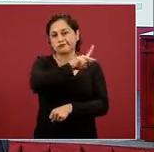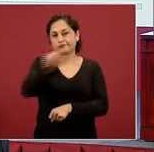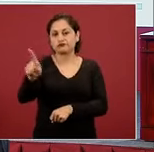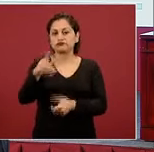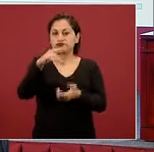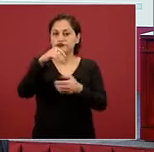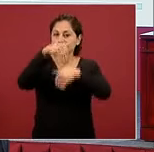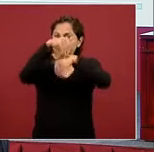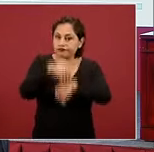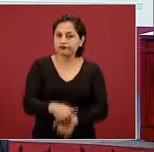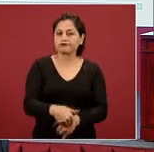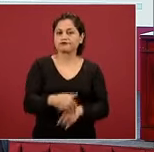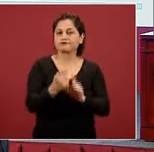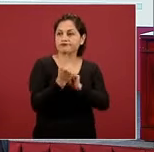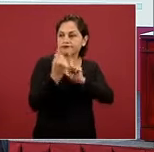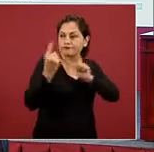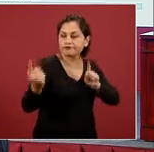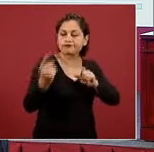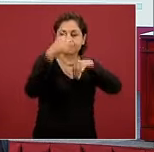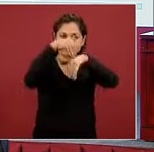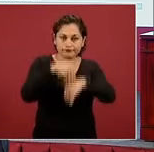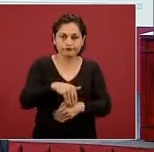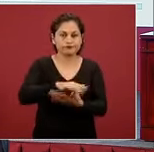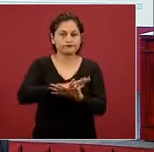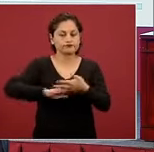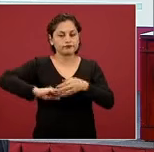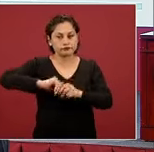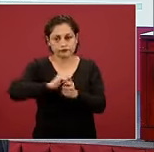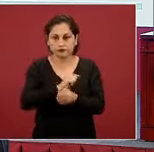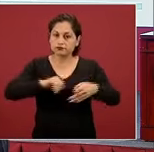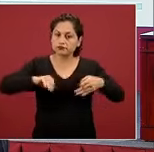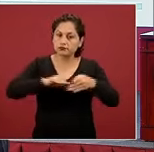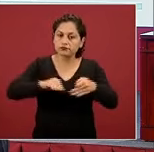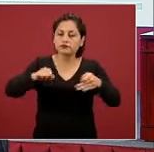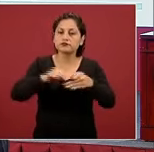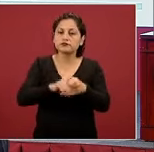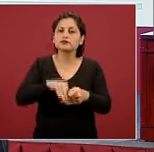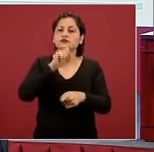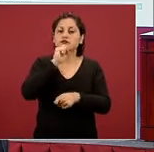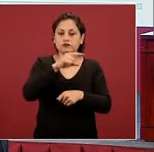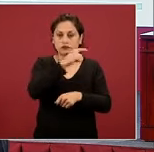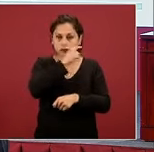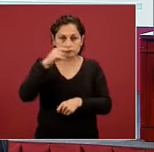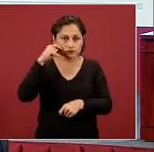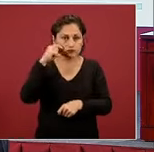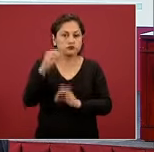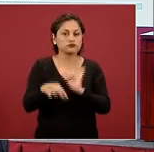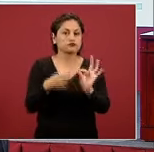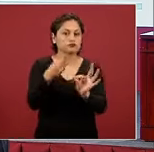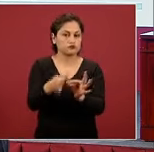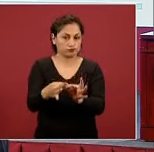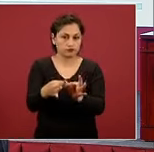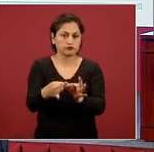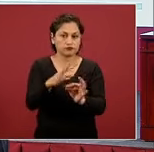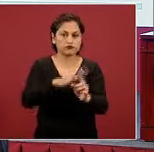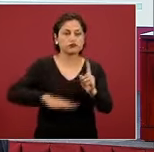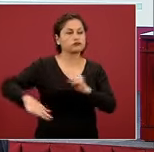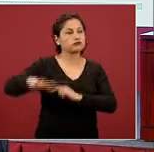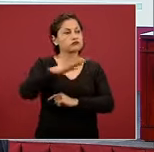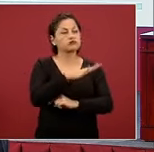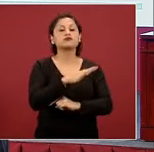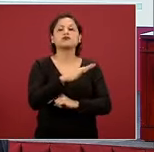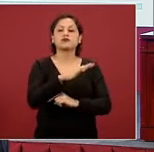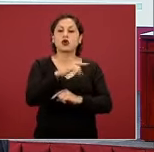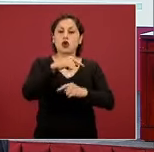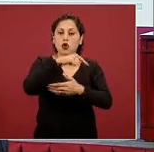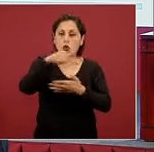sana distancia, de lavado de manos, del uso consistente y correcto del cubrebocas, especialmente en espacios públicos